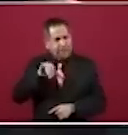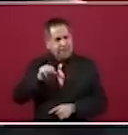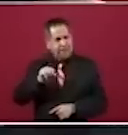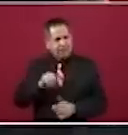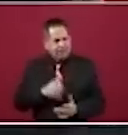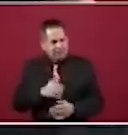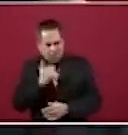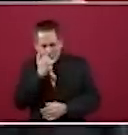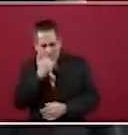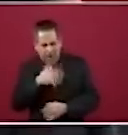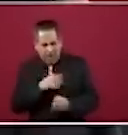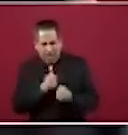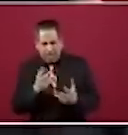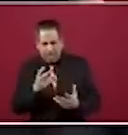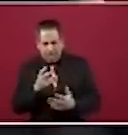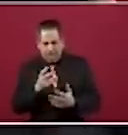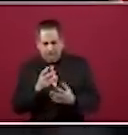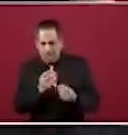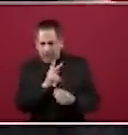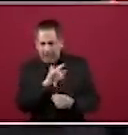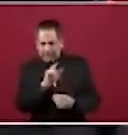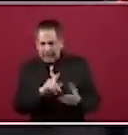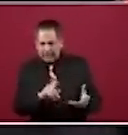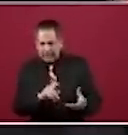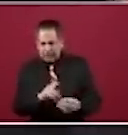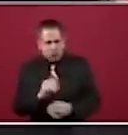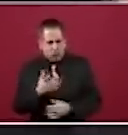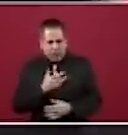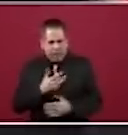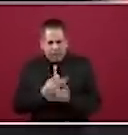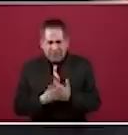si tú no tenías plaza, si nosotros no teníamos plaza.